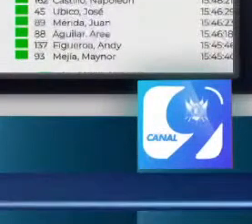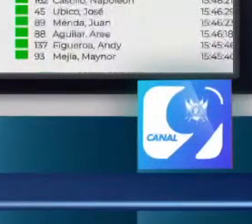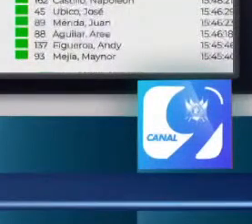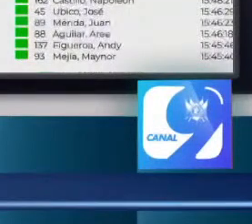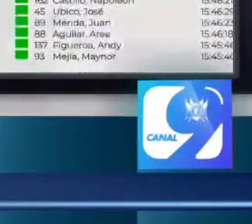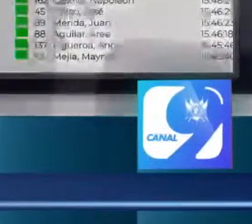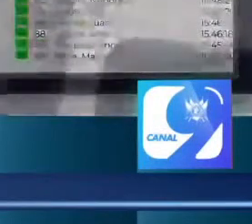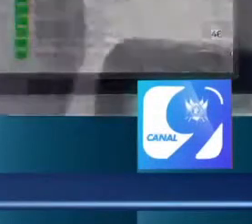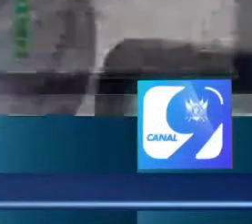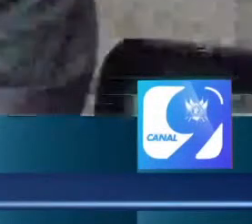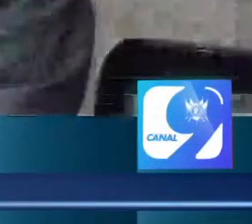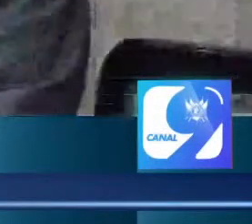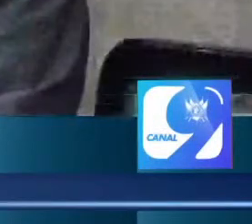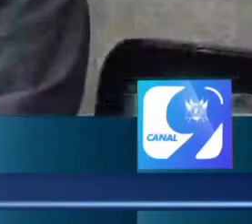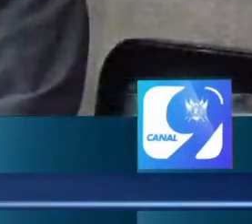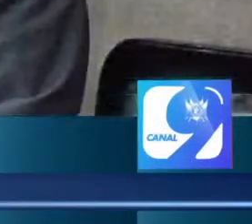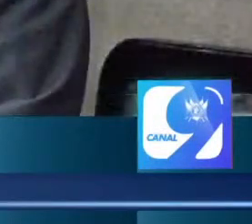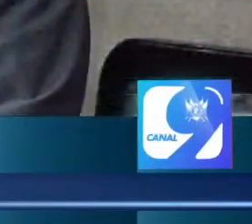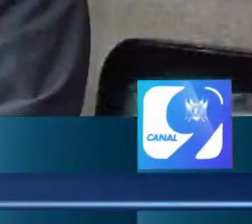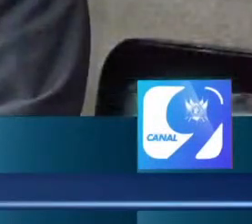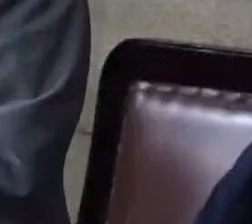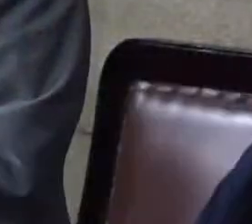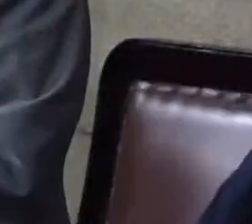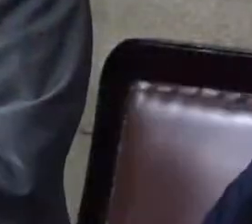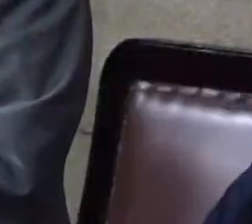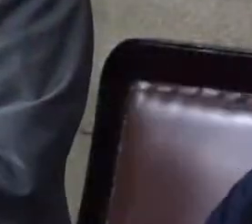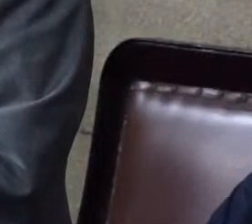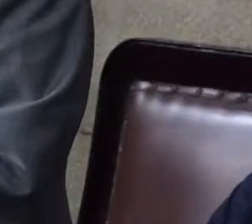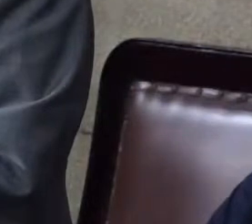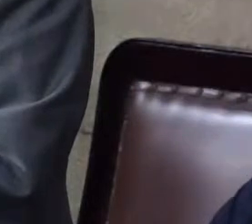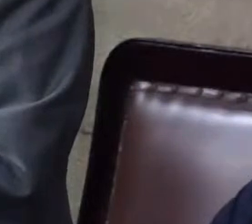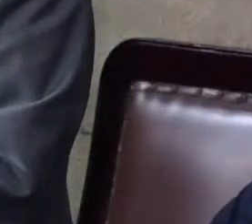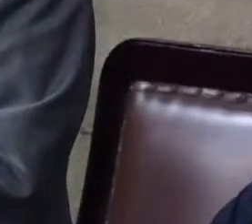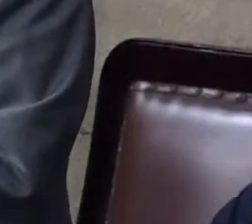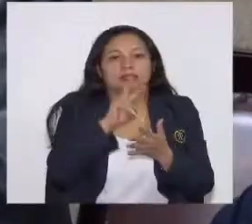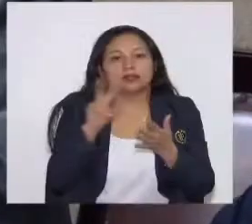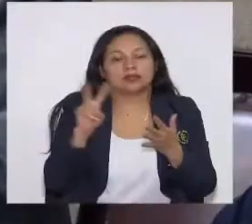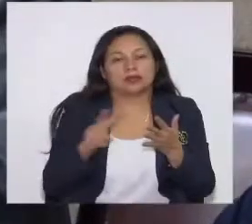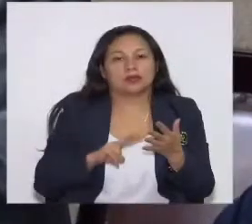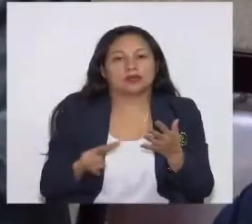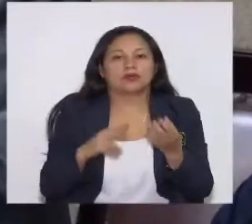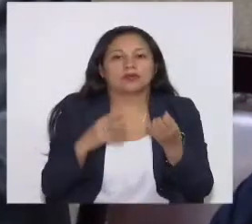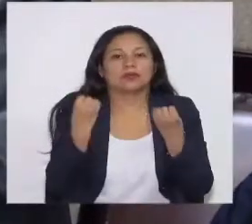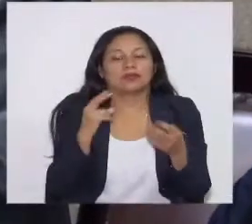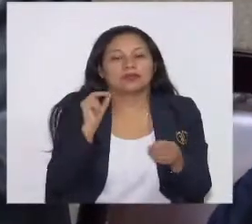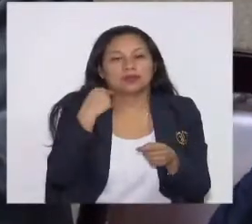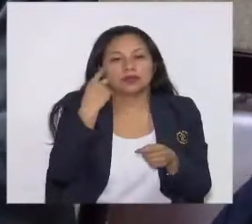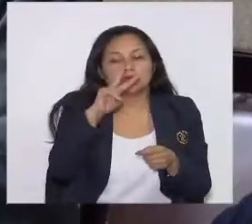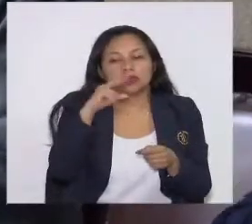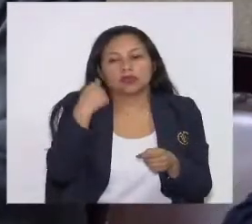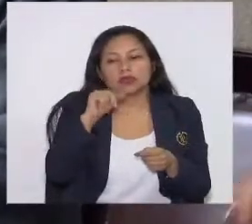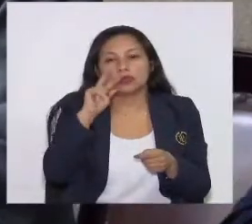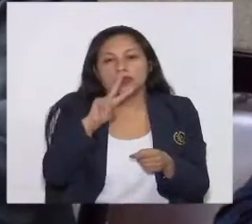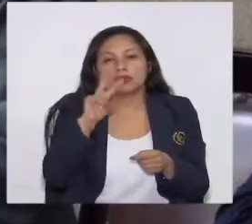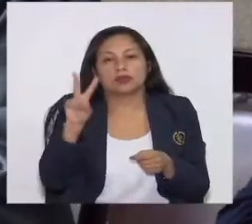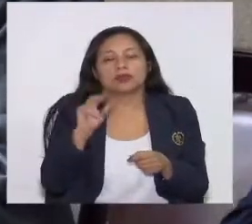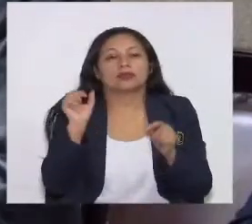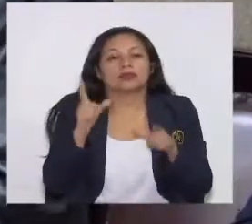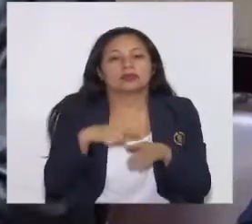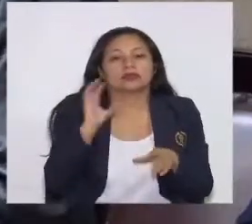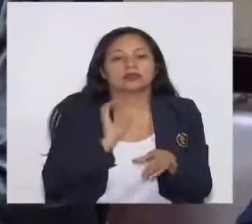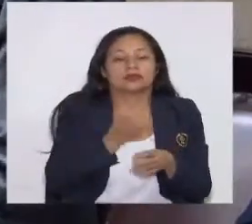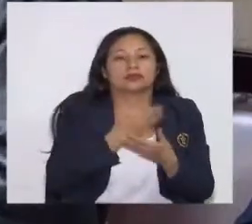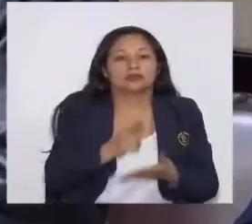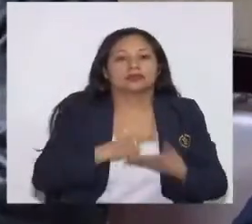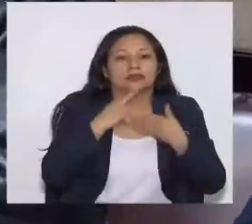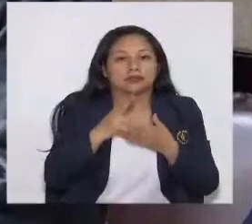Señores diputados, vamos a dar lectura al acuerdo. Dice acuerdo número -2022. El